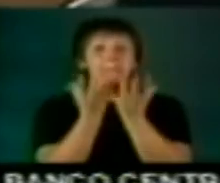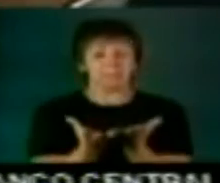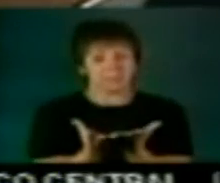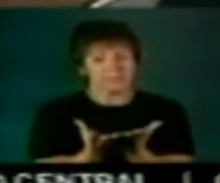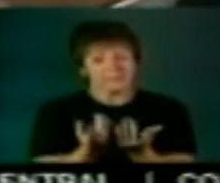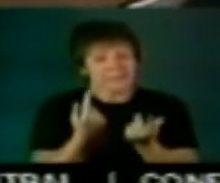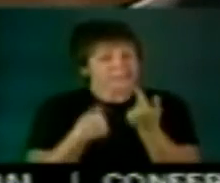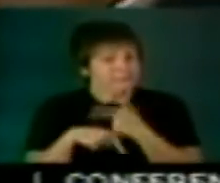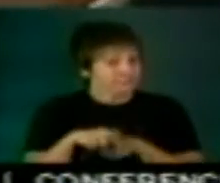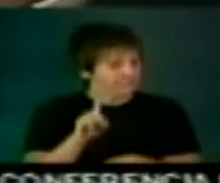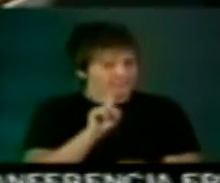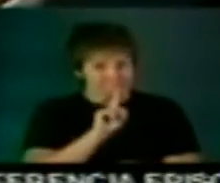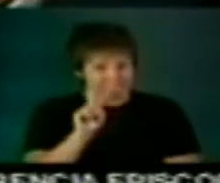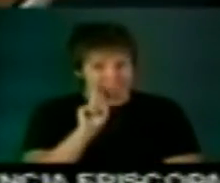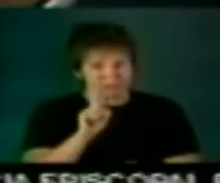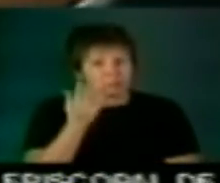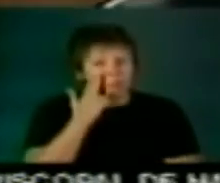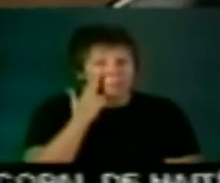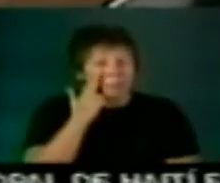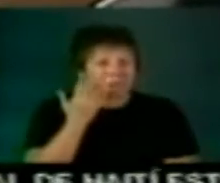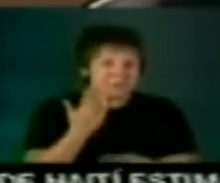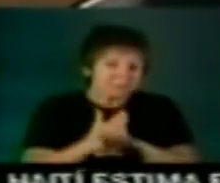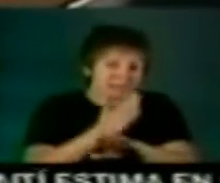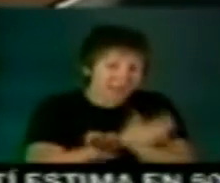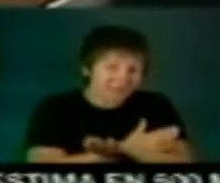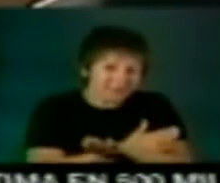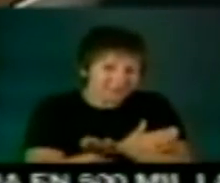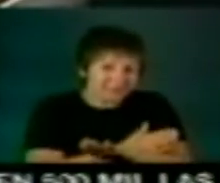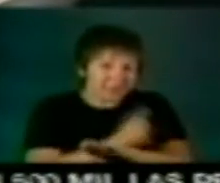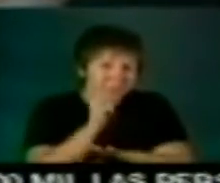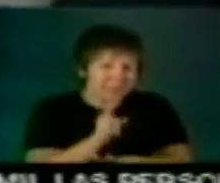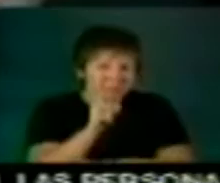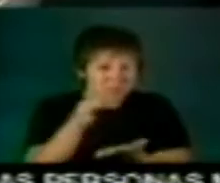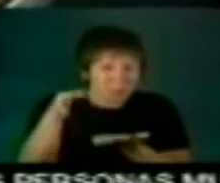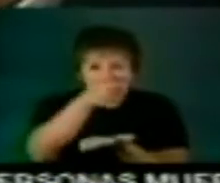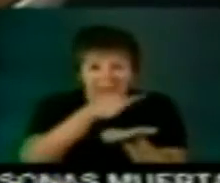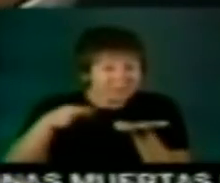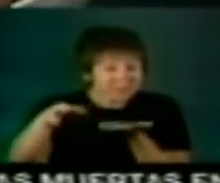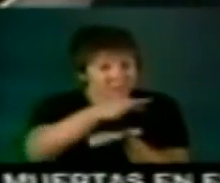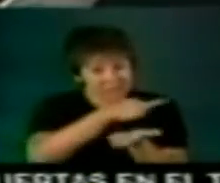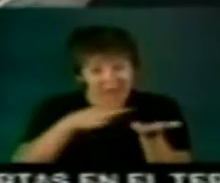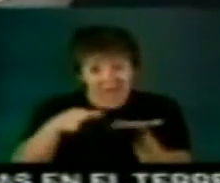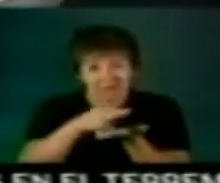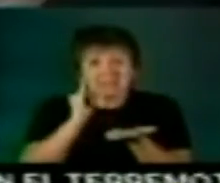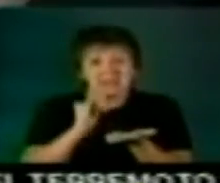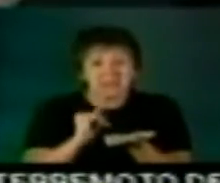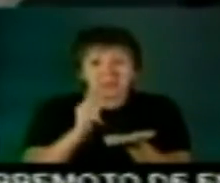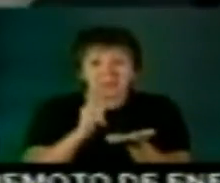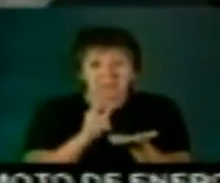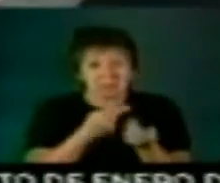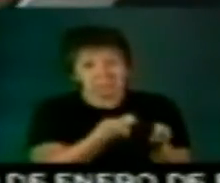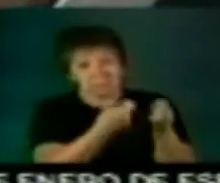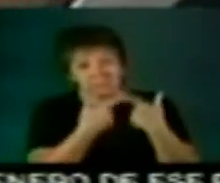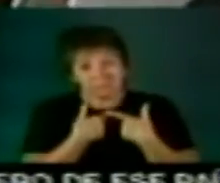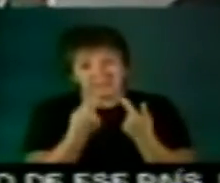Todavía no acabamos de padecer las consecuencias de la crisis planetaria con que nos obsequió el